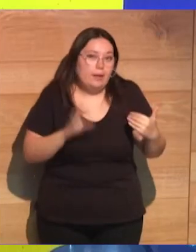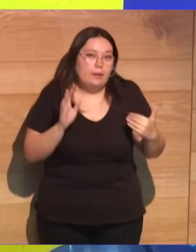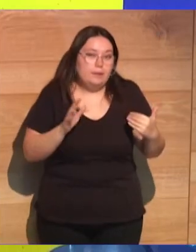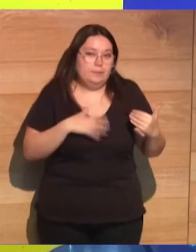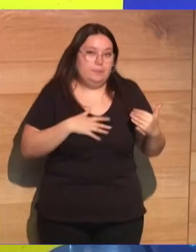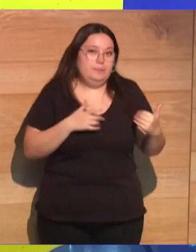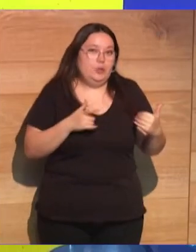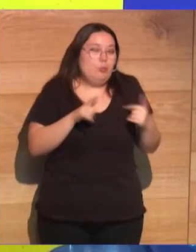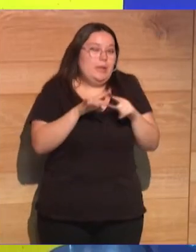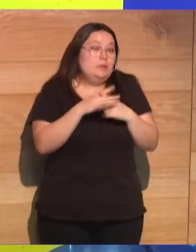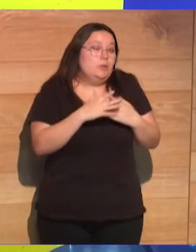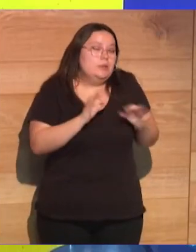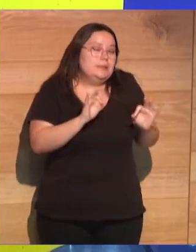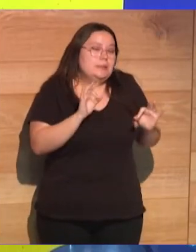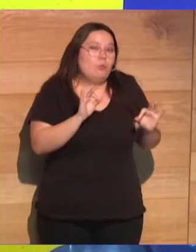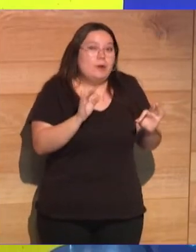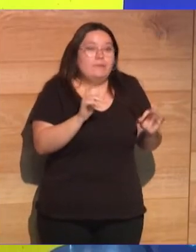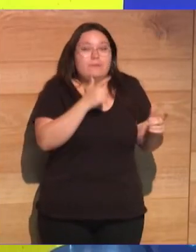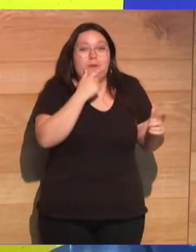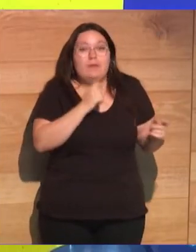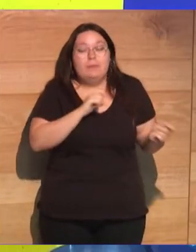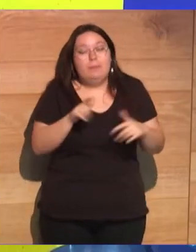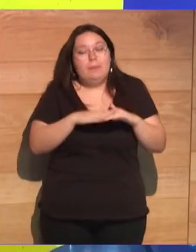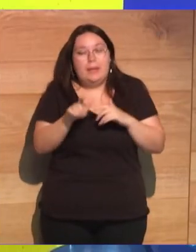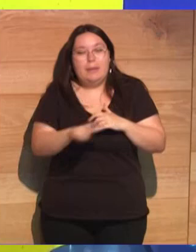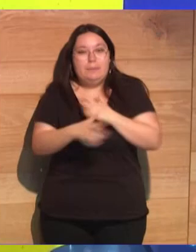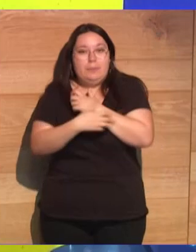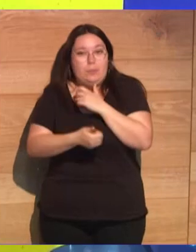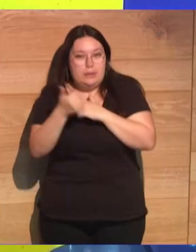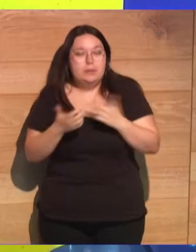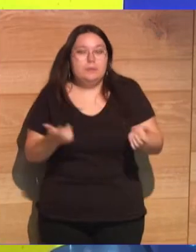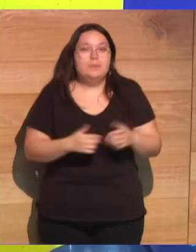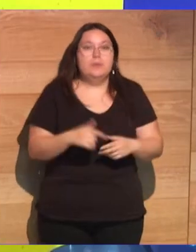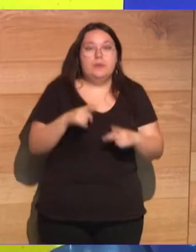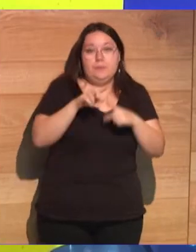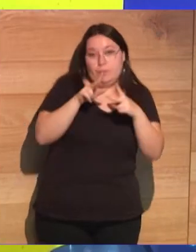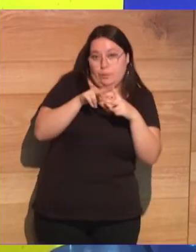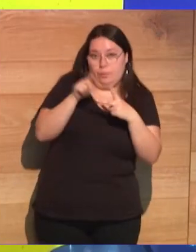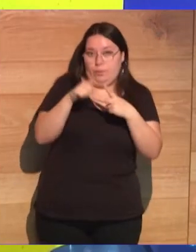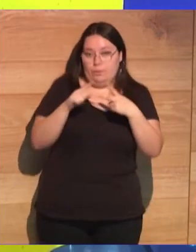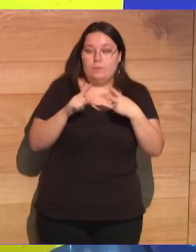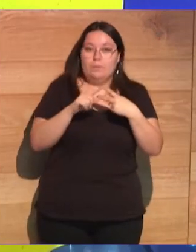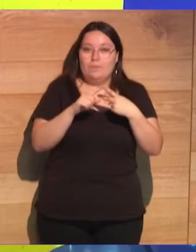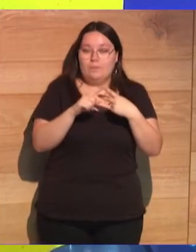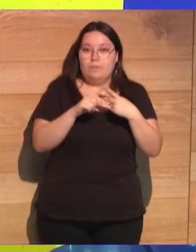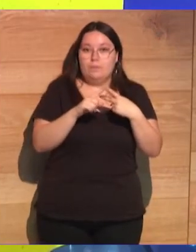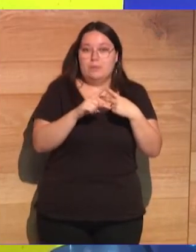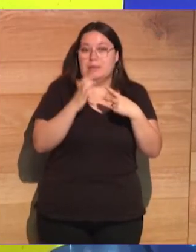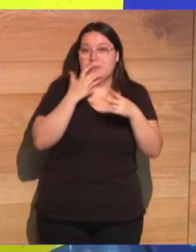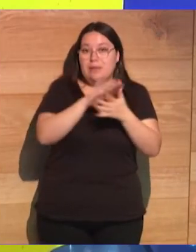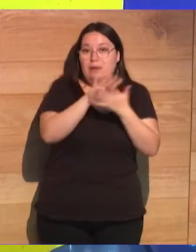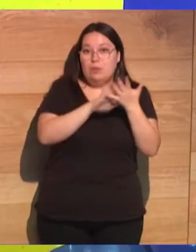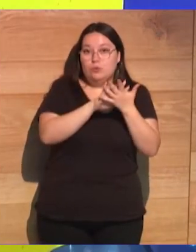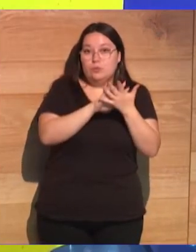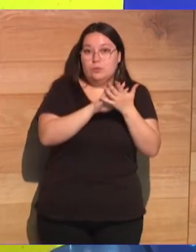primera parte, pero tiene todos los ingredientes. Por ejemplo, tiene dos ingredientes básicos. Uno, cuando hablamos de